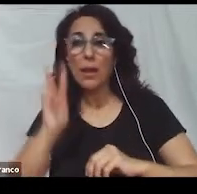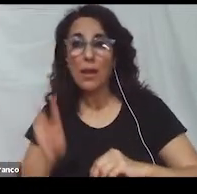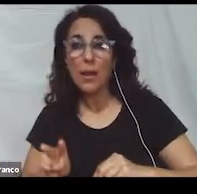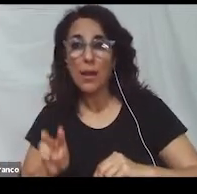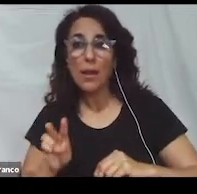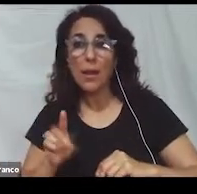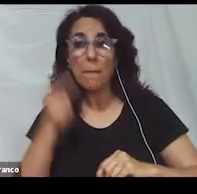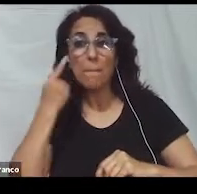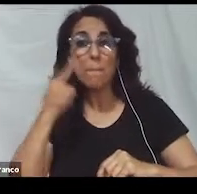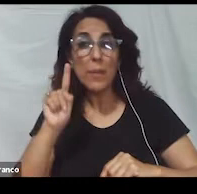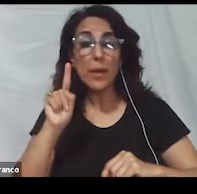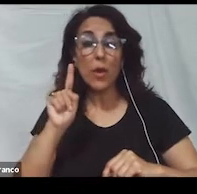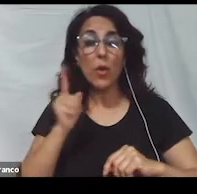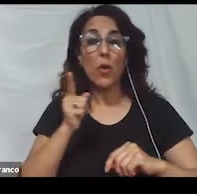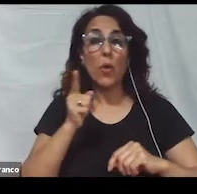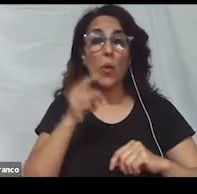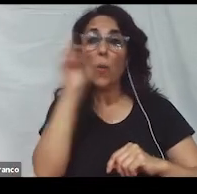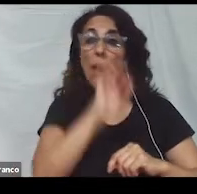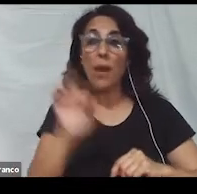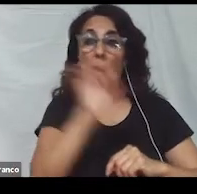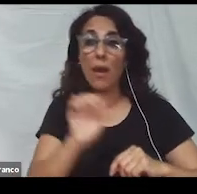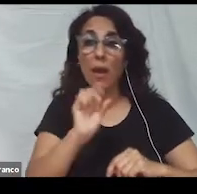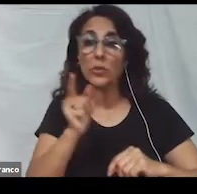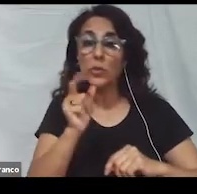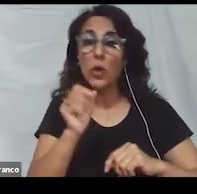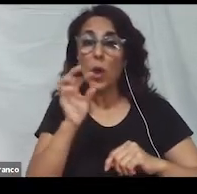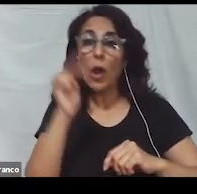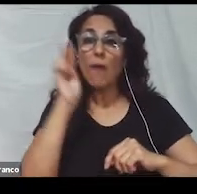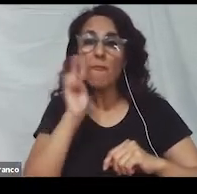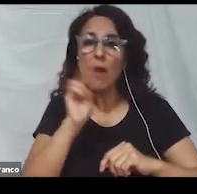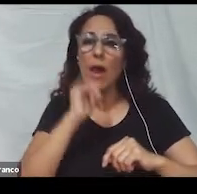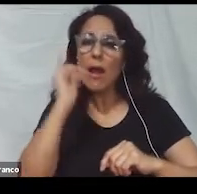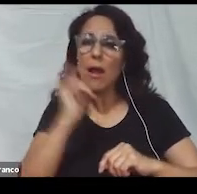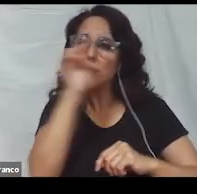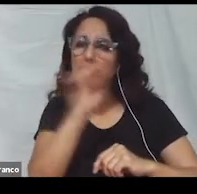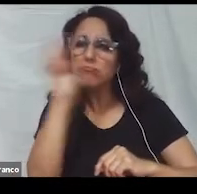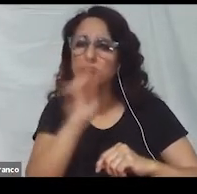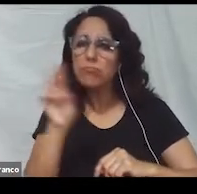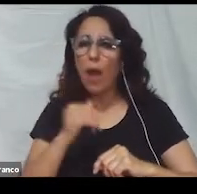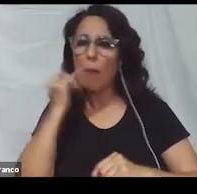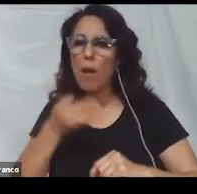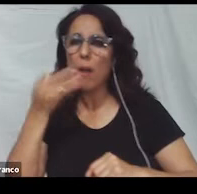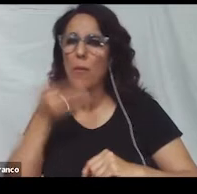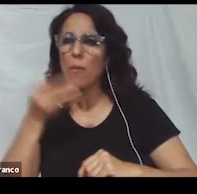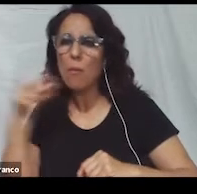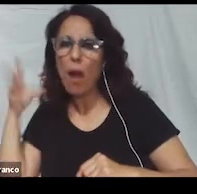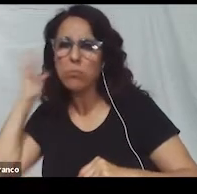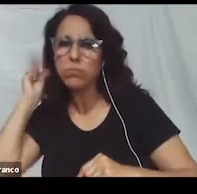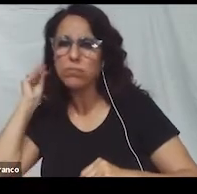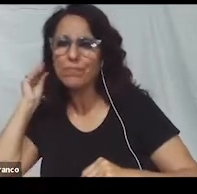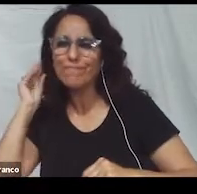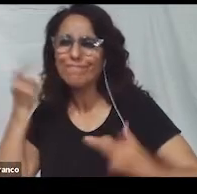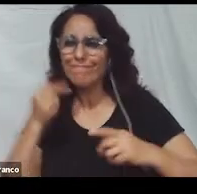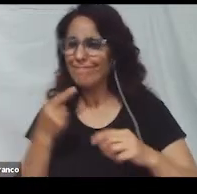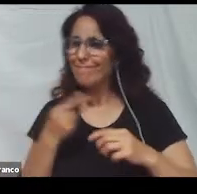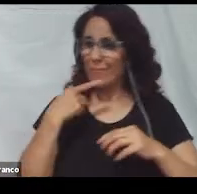que un lector de pantalla la va a interpretar o leer línea por línea en realidad, ¿no? Entonces,